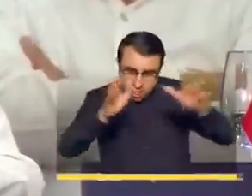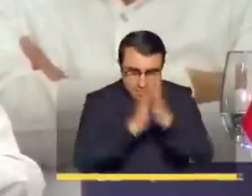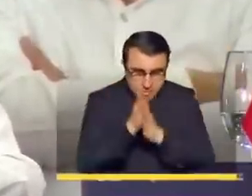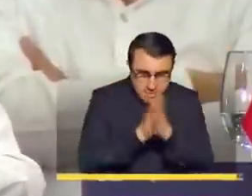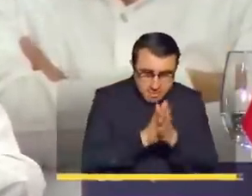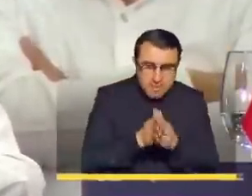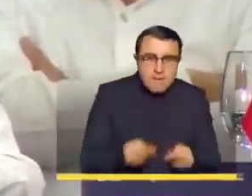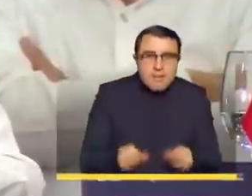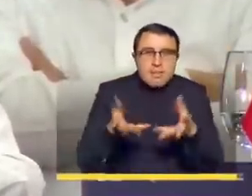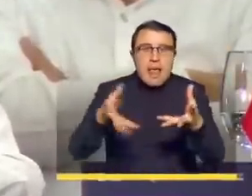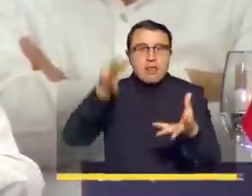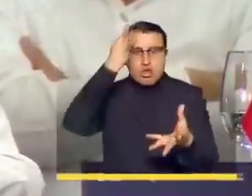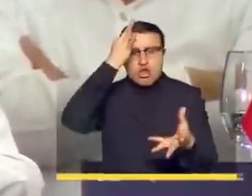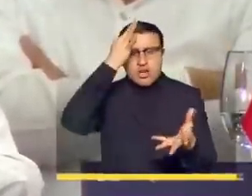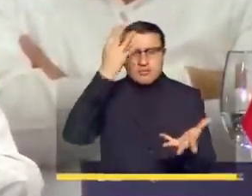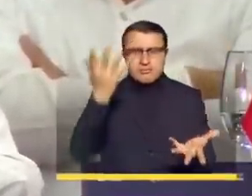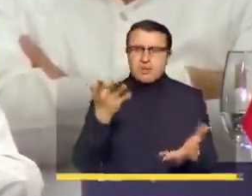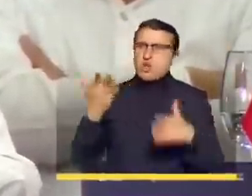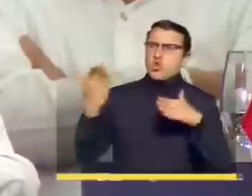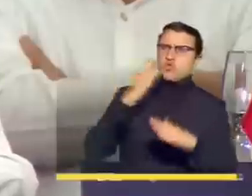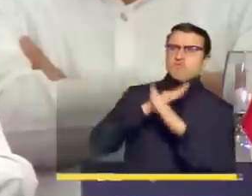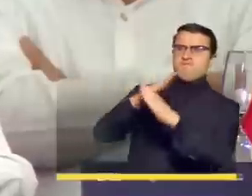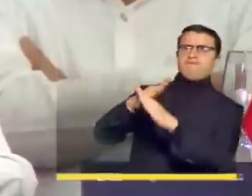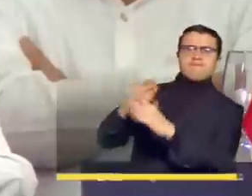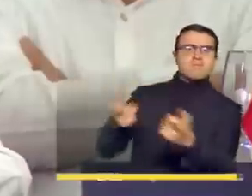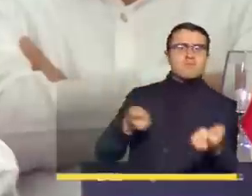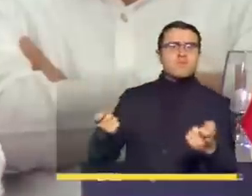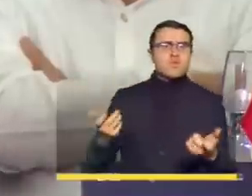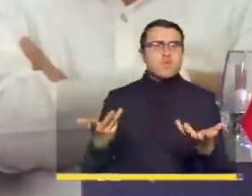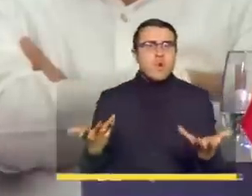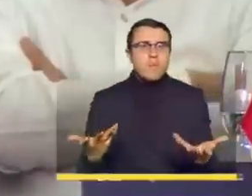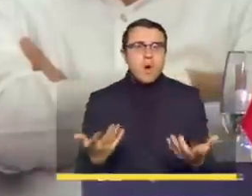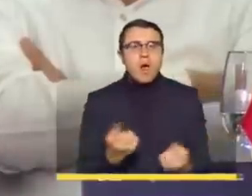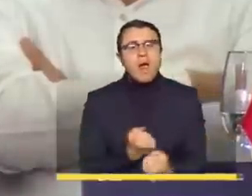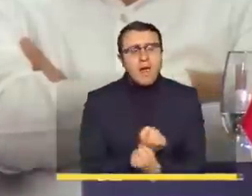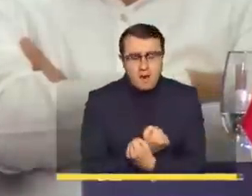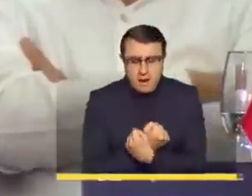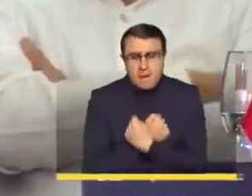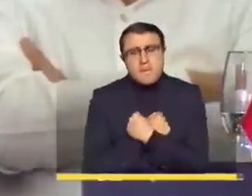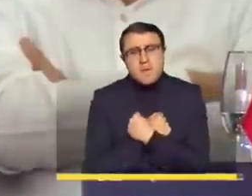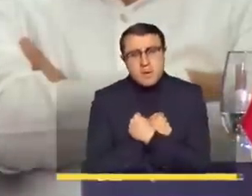combatir eso? Eso se combate con amor, señores.